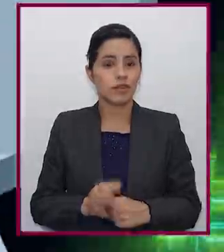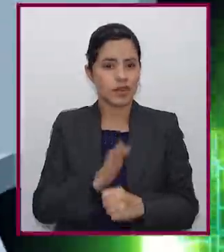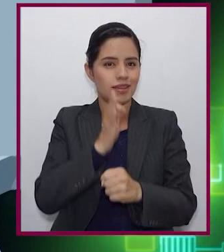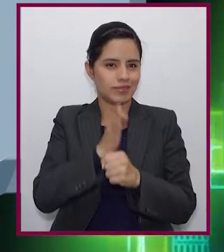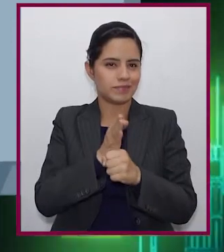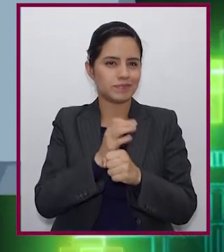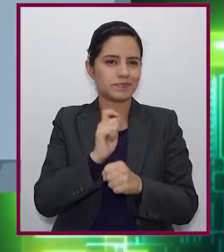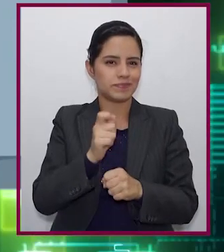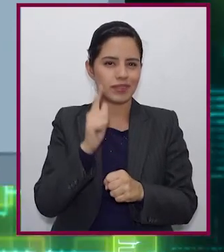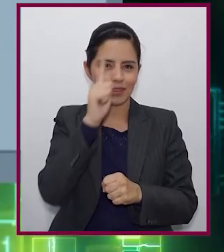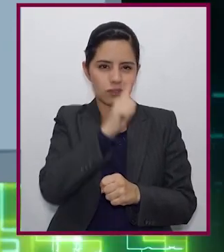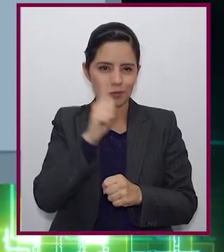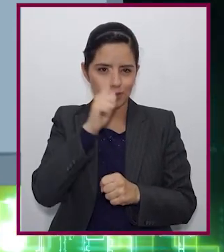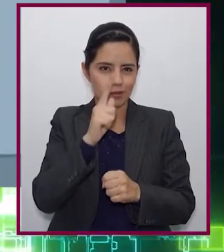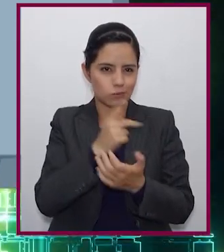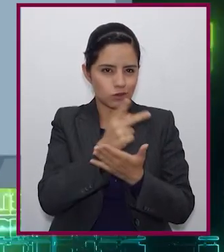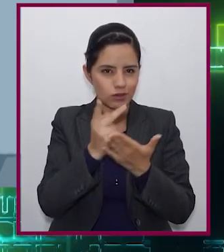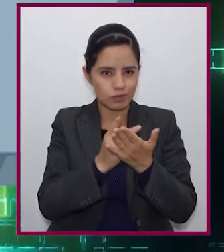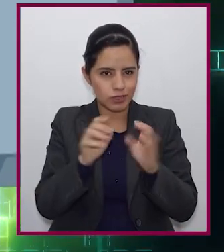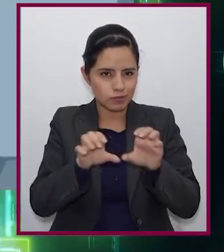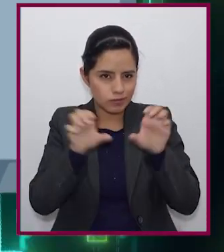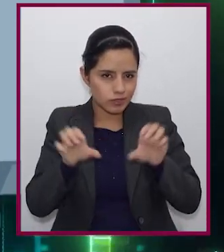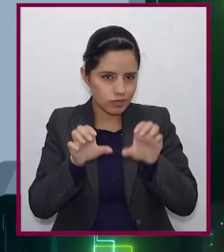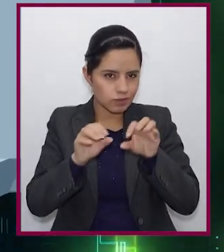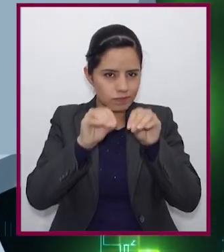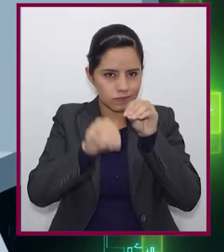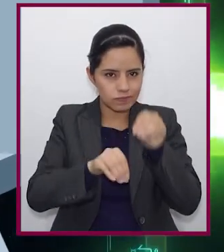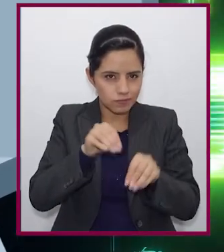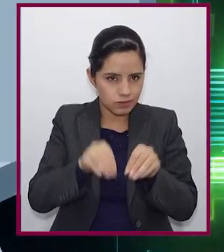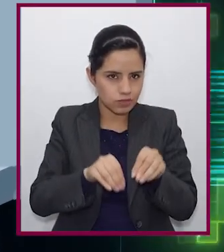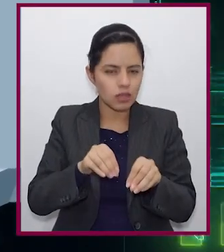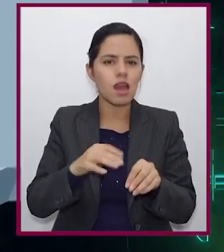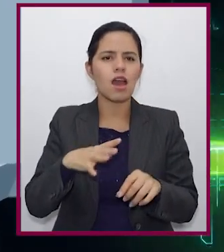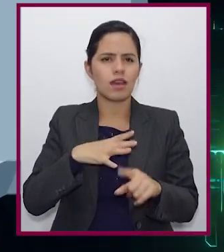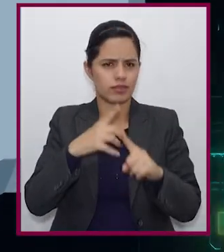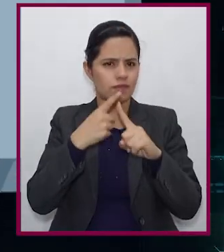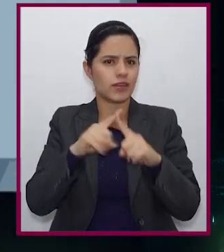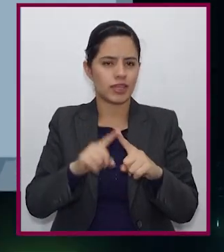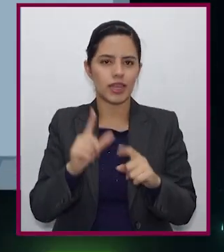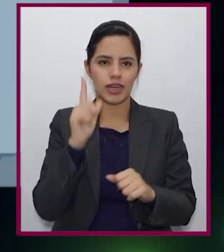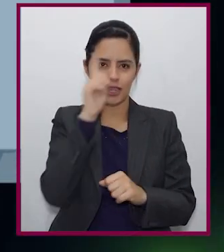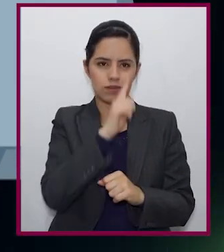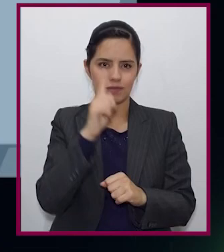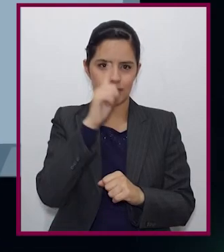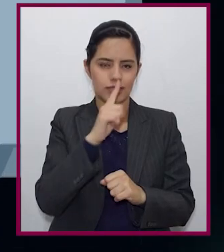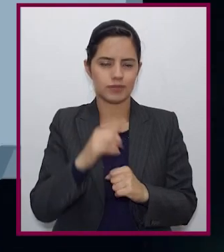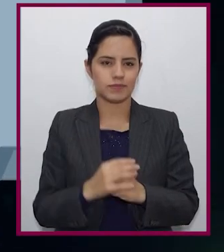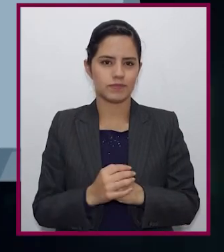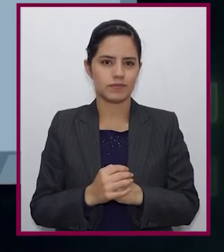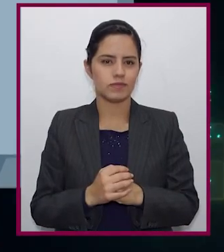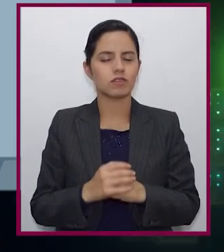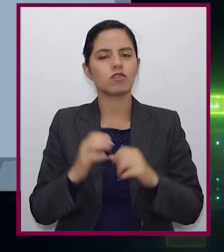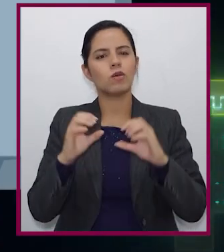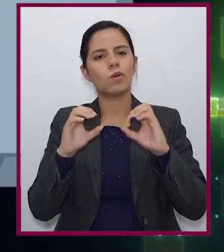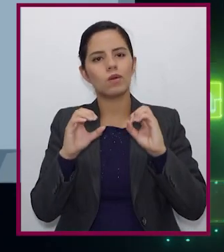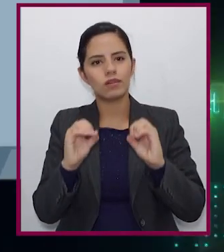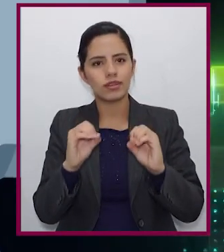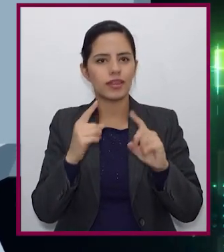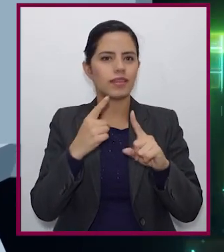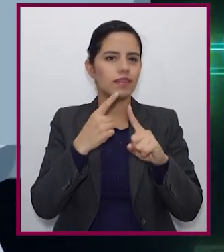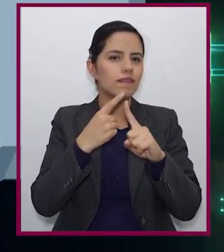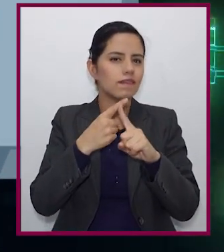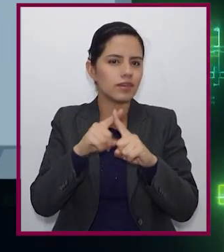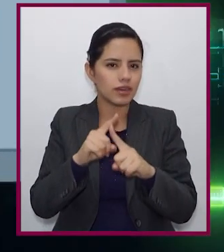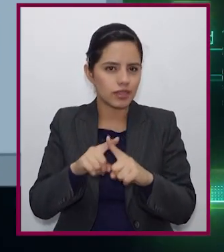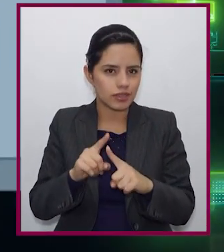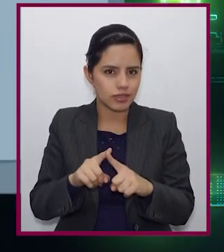Ya que estamos hablando de lenguajes de programación, pues hay distintos tipos de lenguajes de programación o